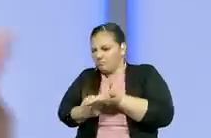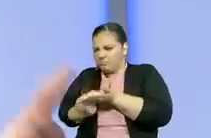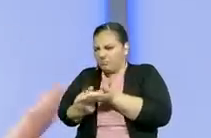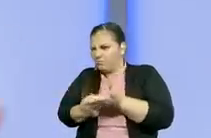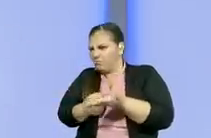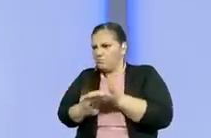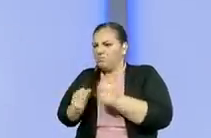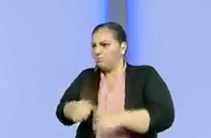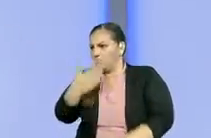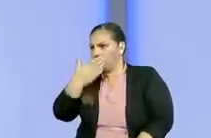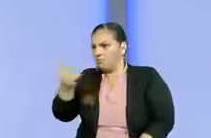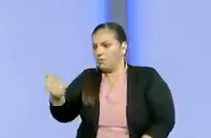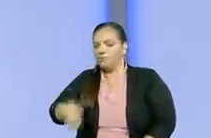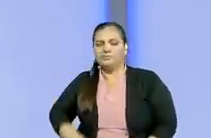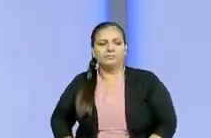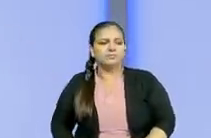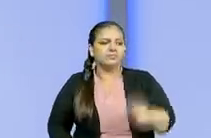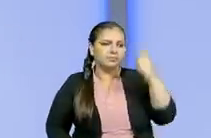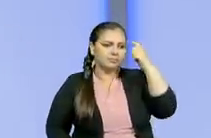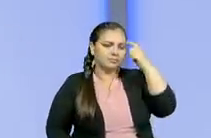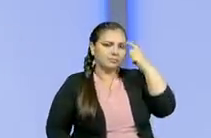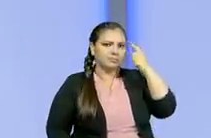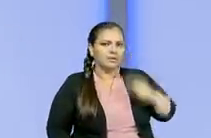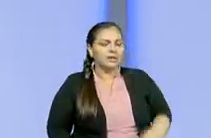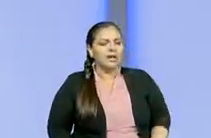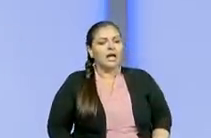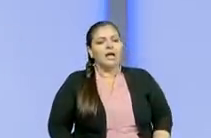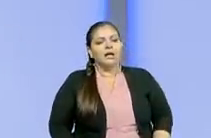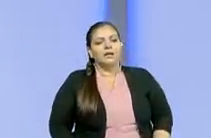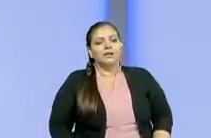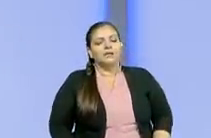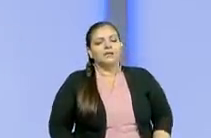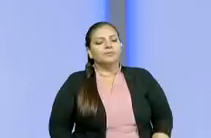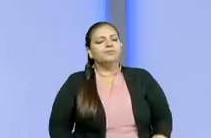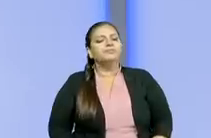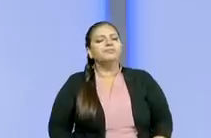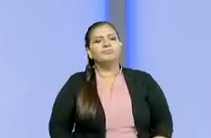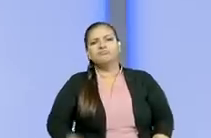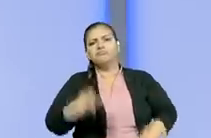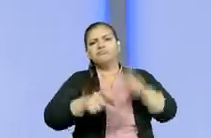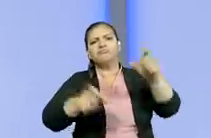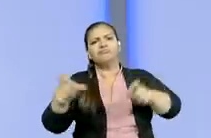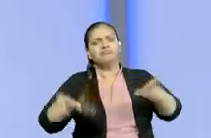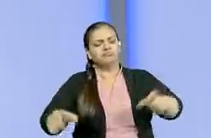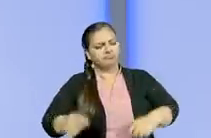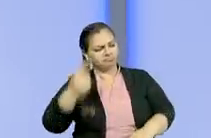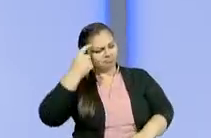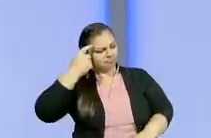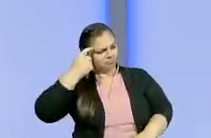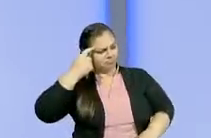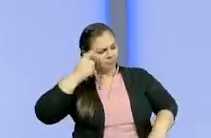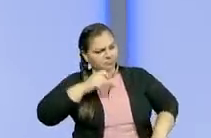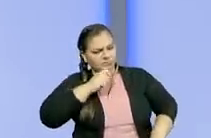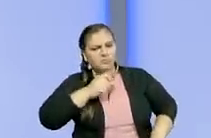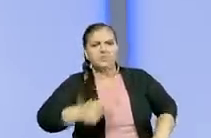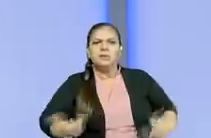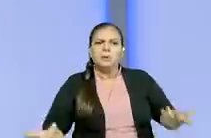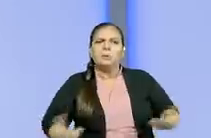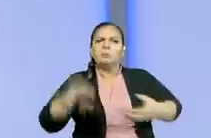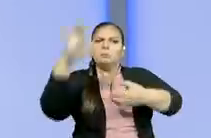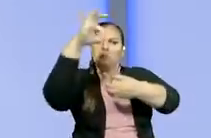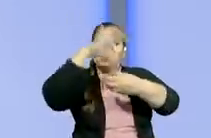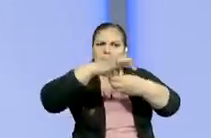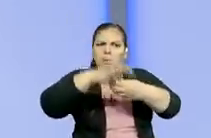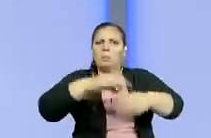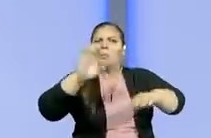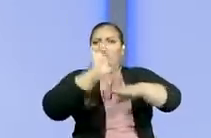teniendo en cuenta que hay elecciones seccionales y que puede haber una consulta el 24 de marzo, no es dable. No digo que no existe el camino, no es dable, porque puede